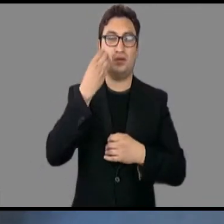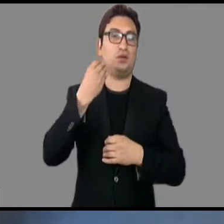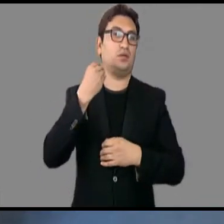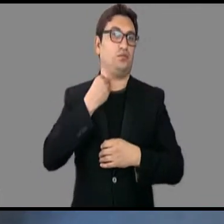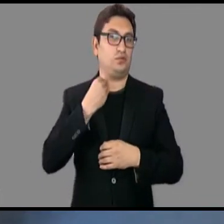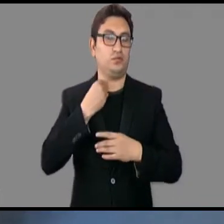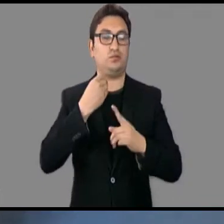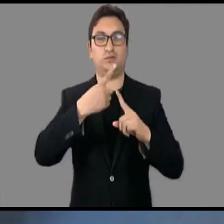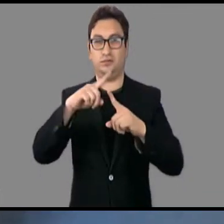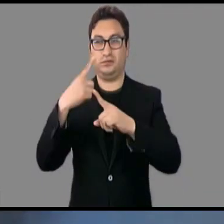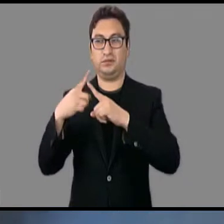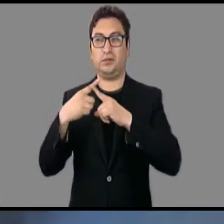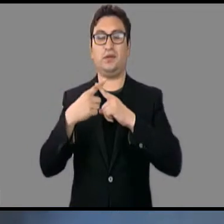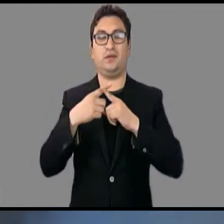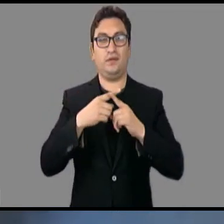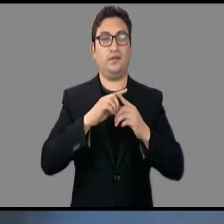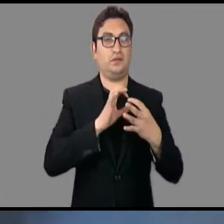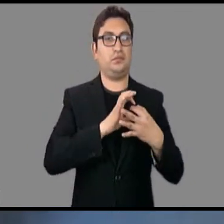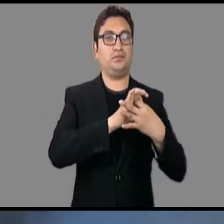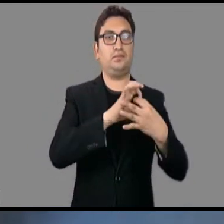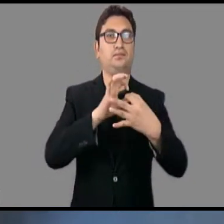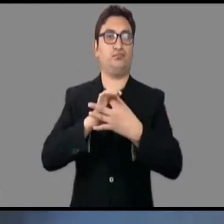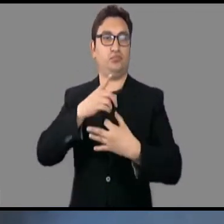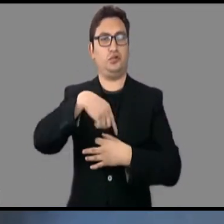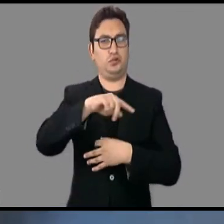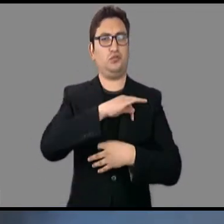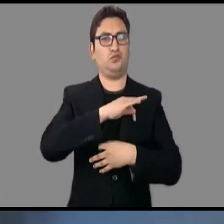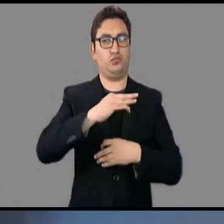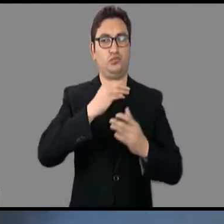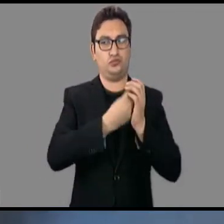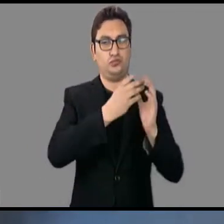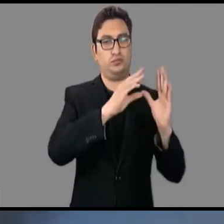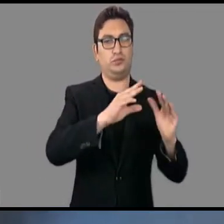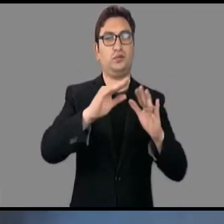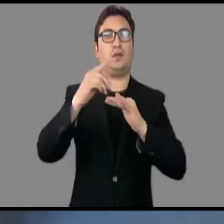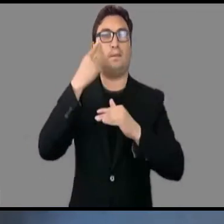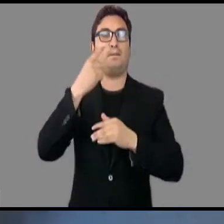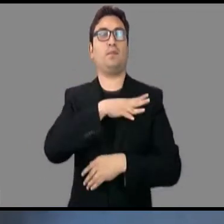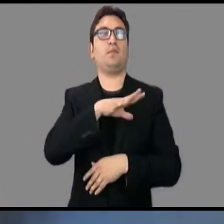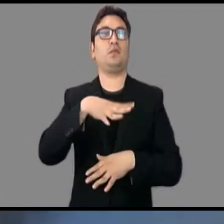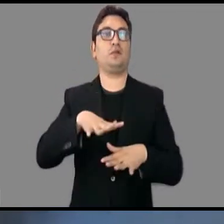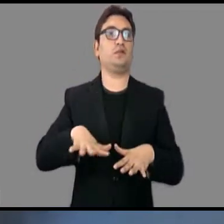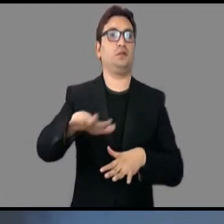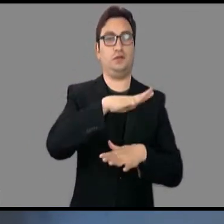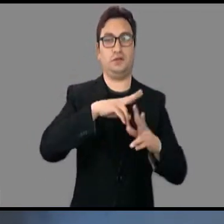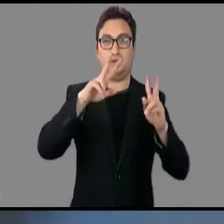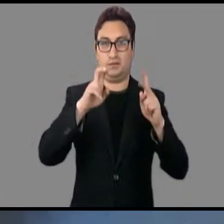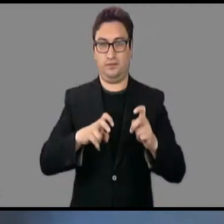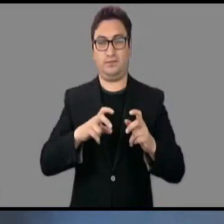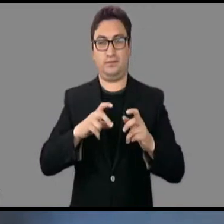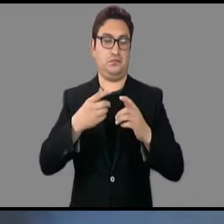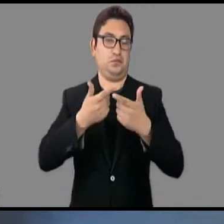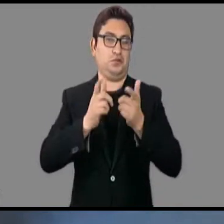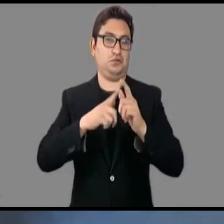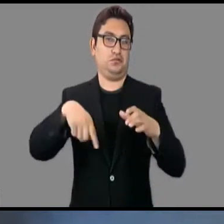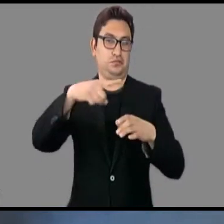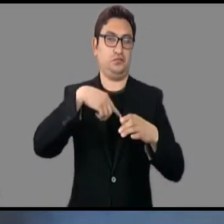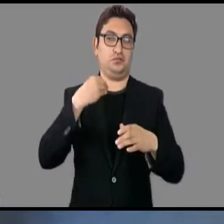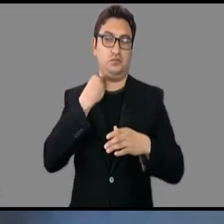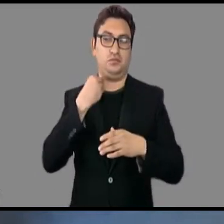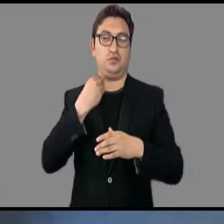también tienen posibilidad de tener una incidencia más general en estos gremios, porque definitivamente creo